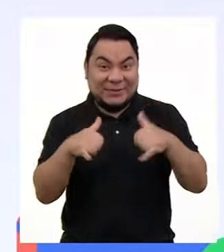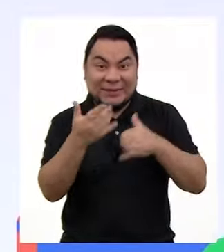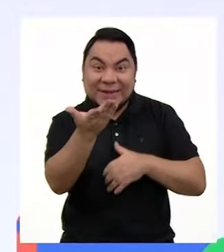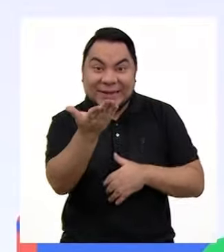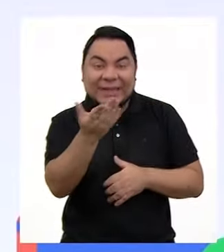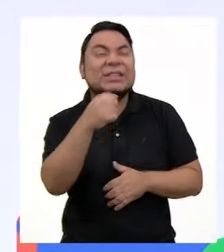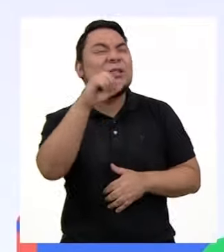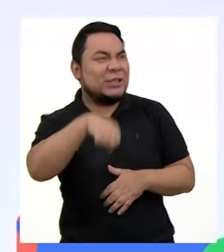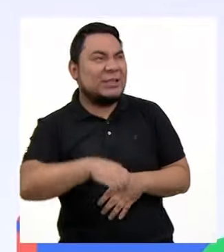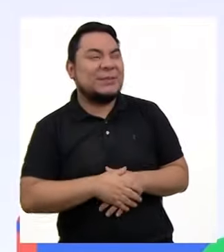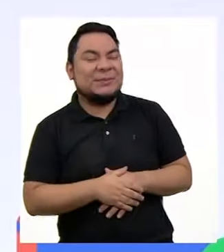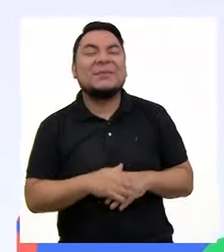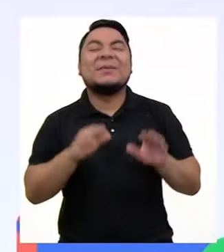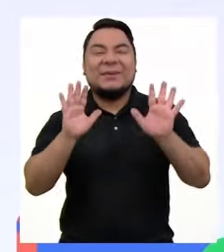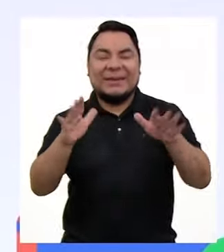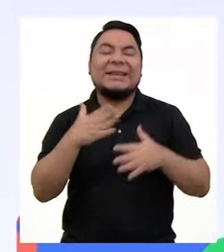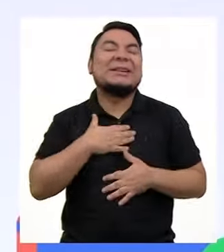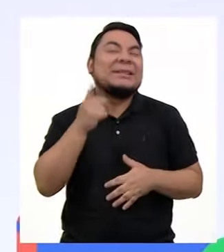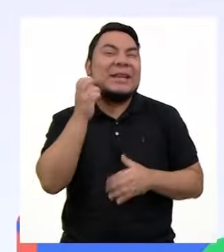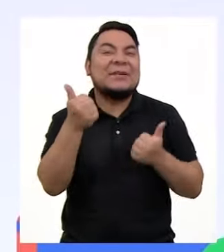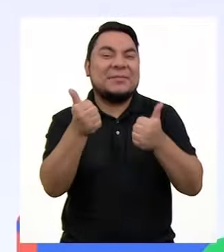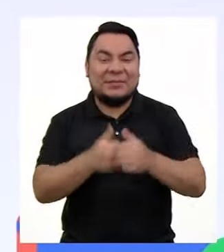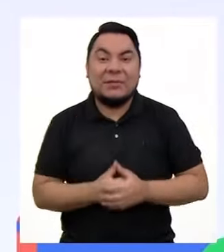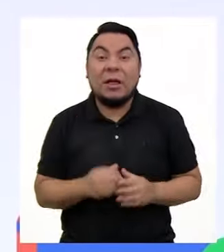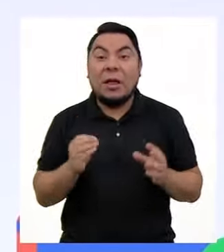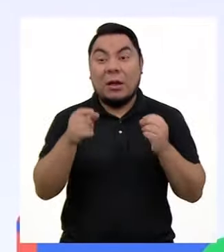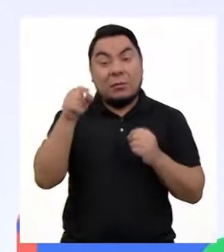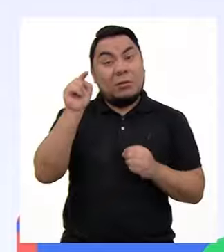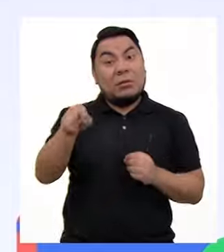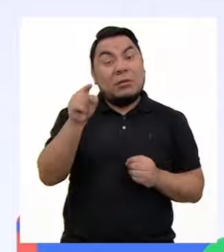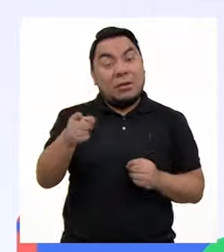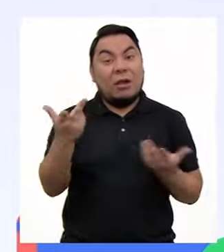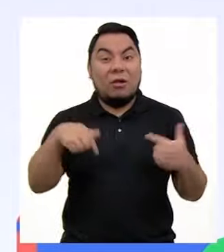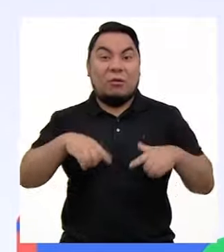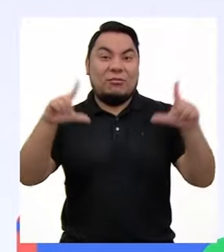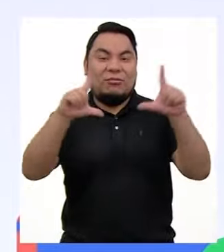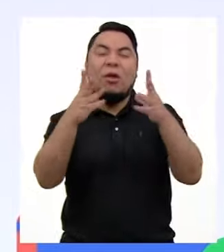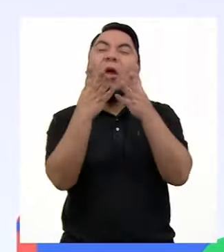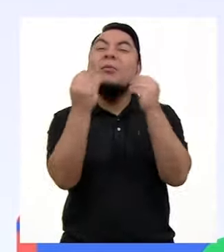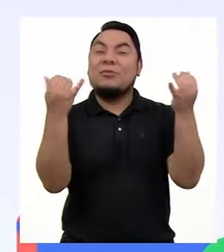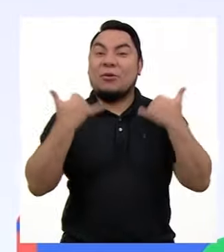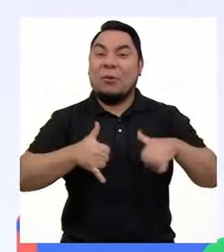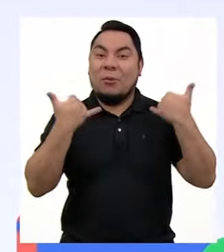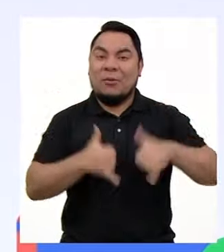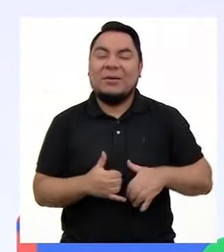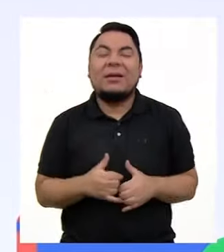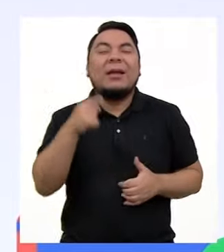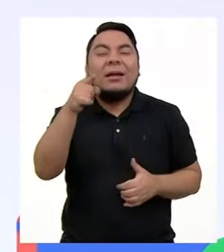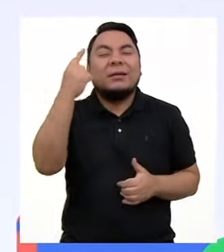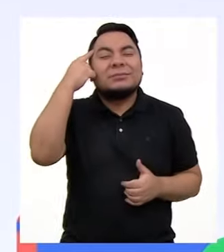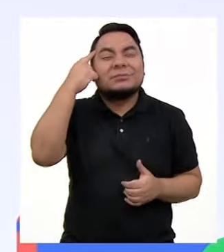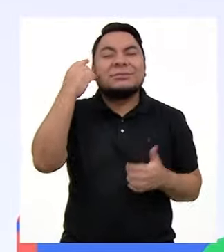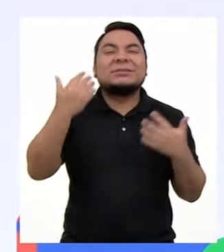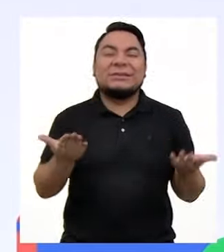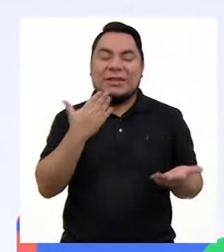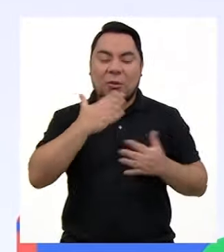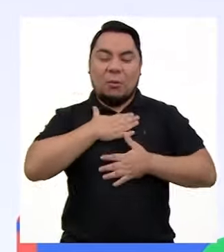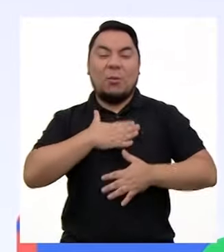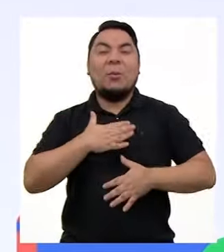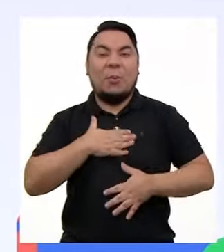¡Sí! ¡Me encanta oír eso! Porque el programa de hoy tiene muchos juegos. Vamos a retar a nuestro